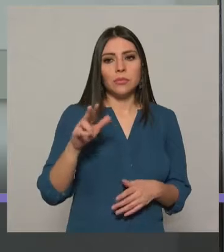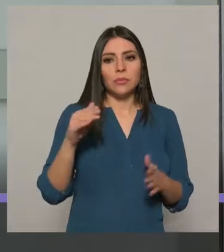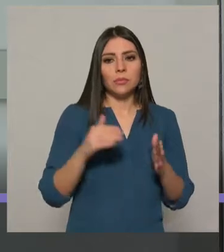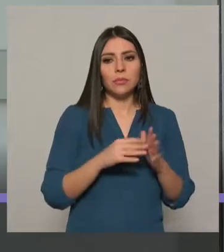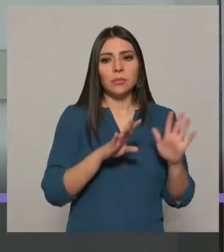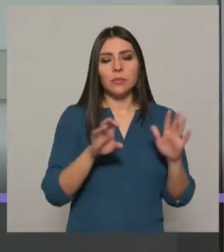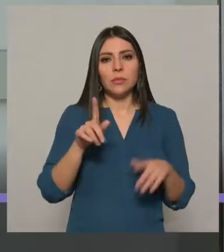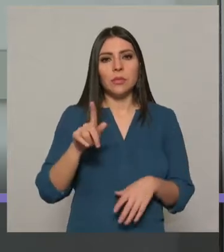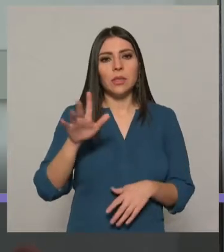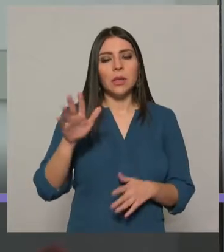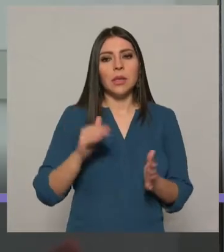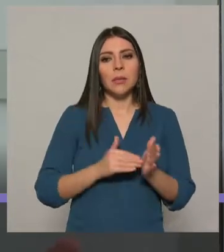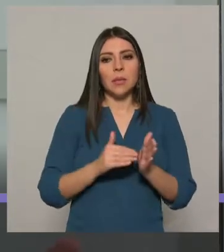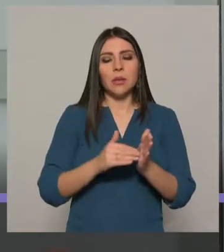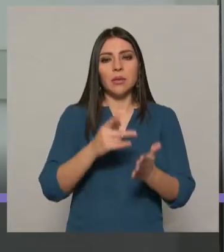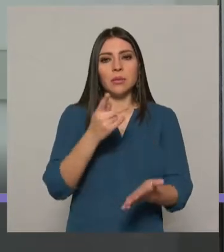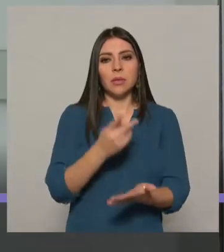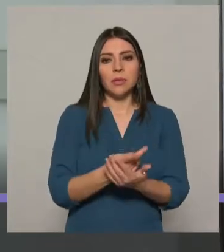238,975 millones de pesos,